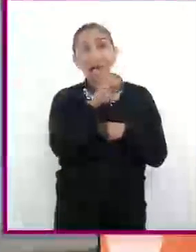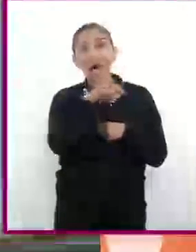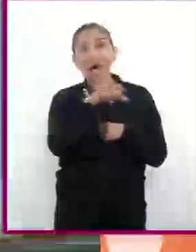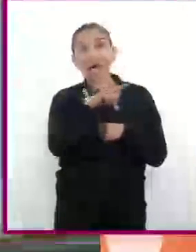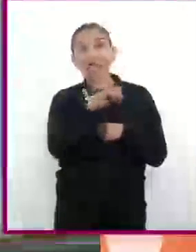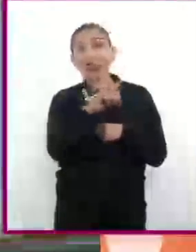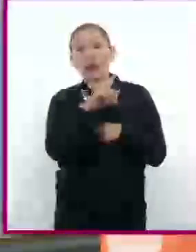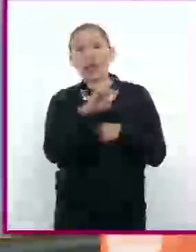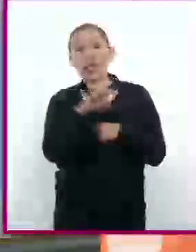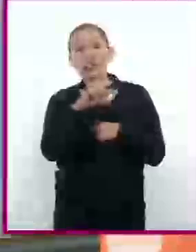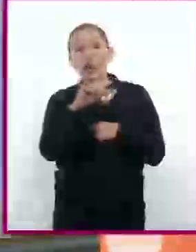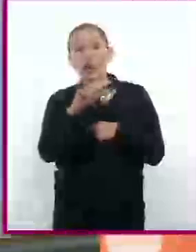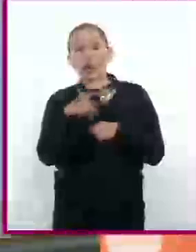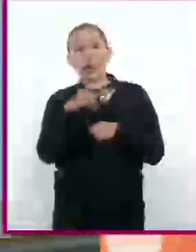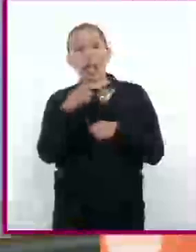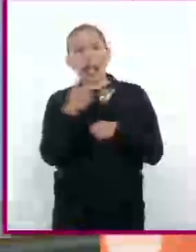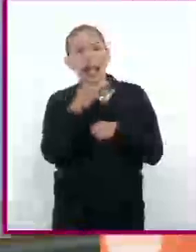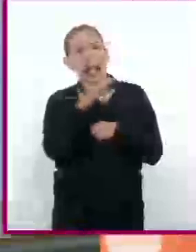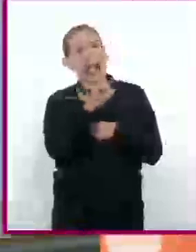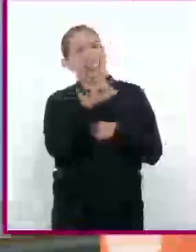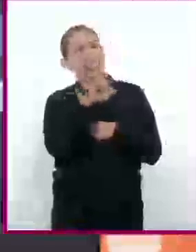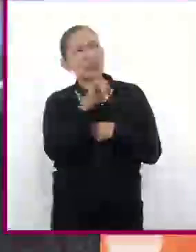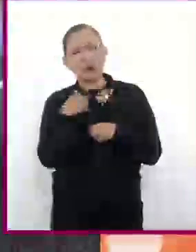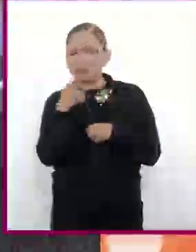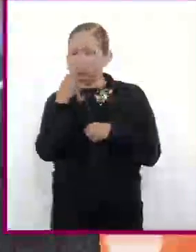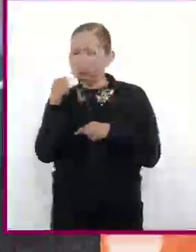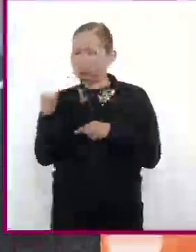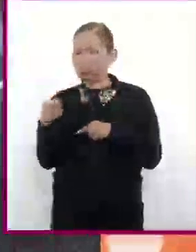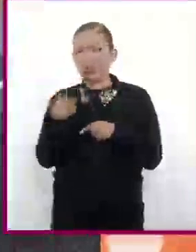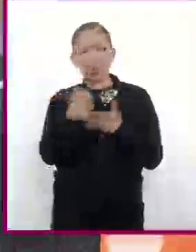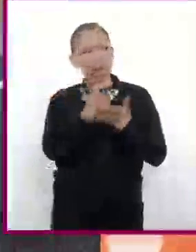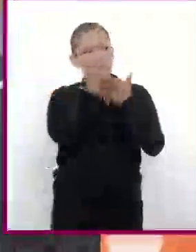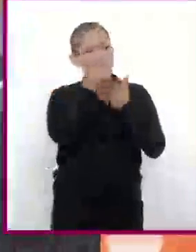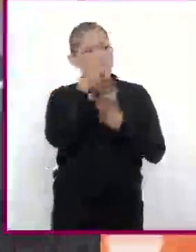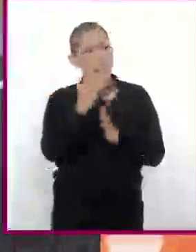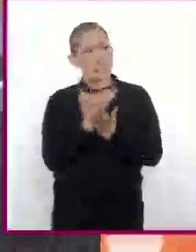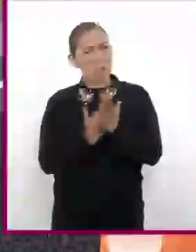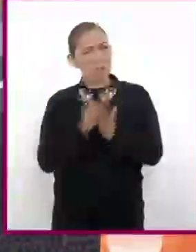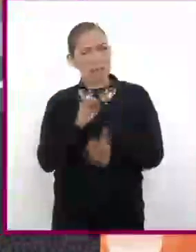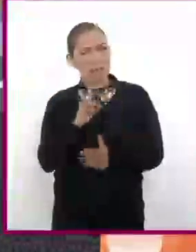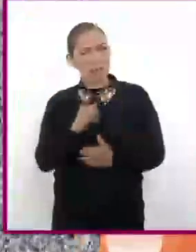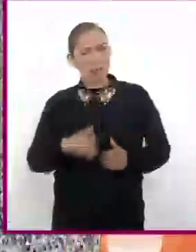propiedades básicas, Arrhenius lo clasificó como un ácido?